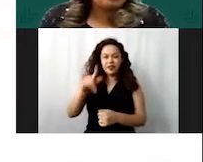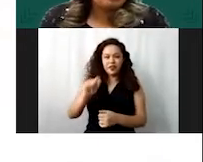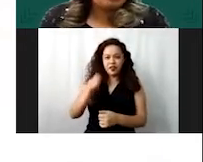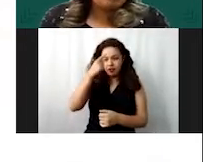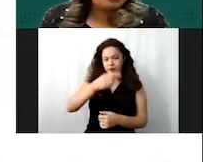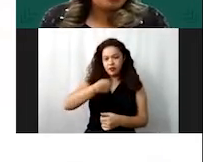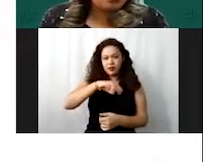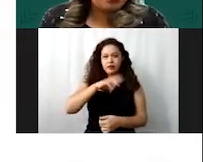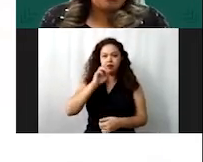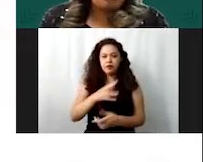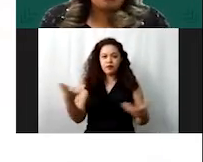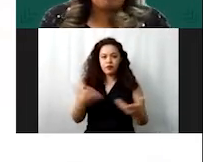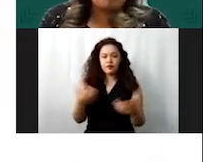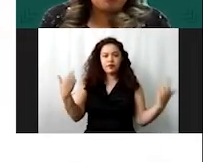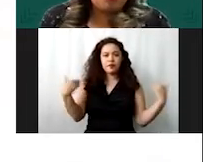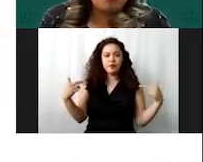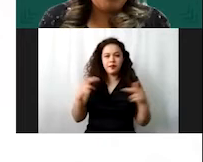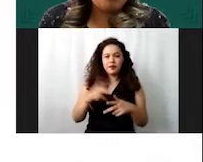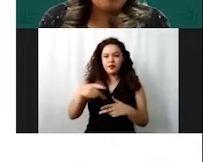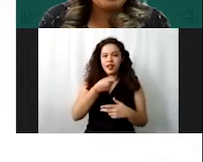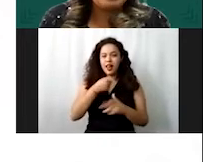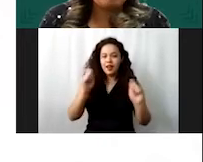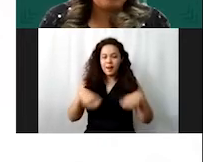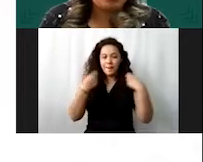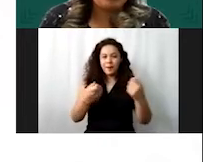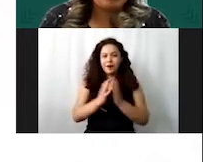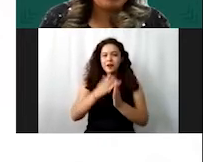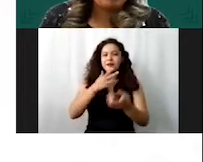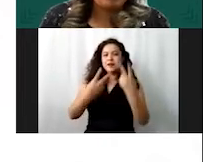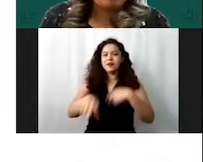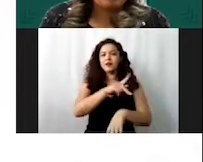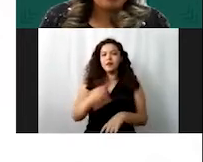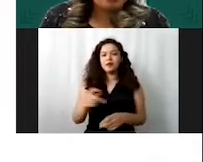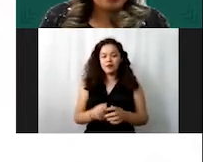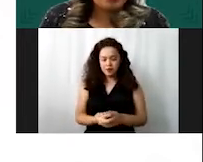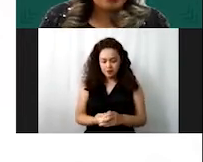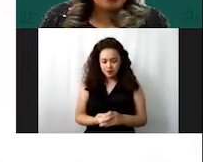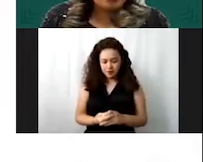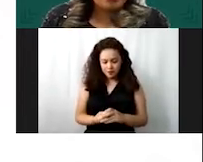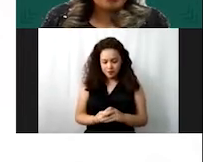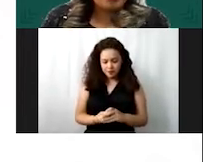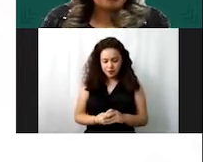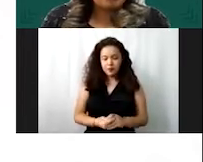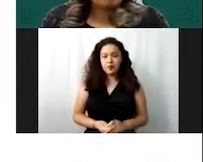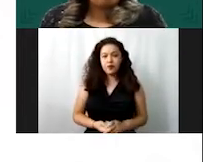respuesta. Maestros, si gustan tomar la palabra, bienvenidas y bienvenidos.